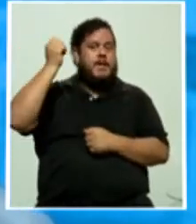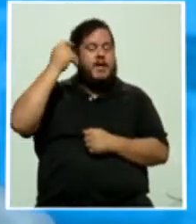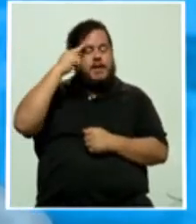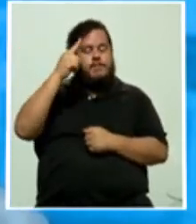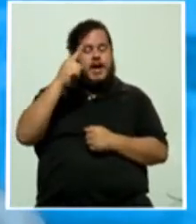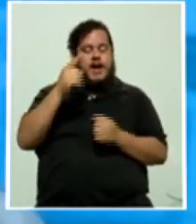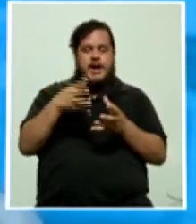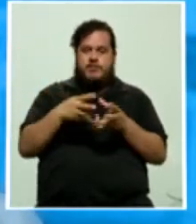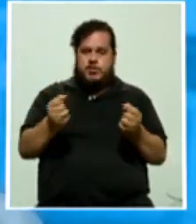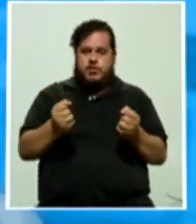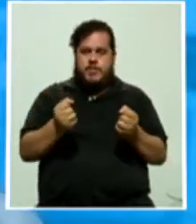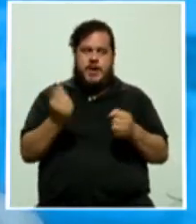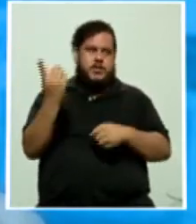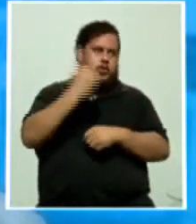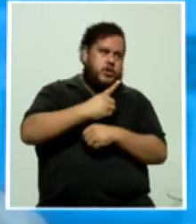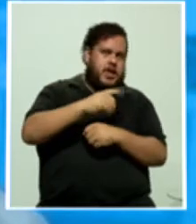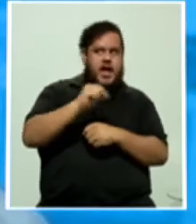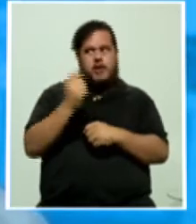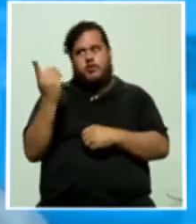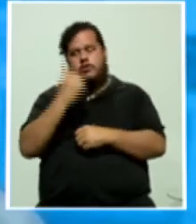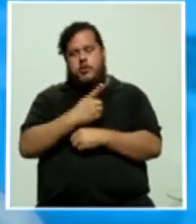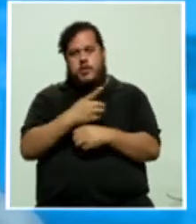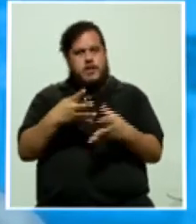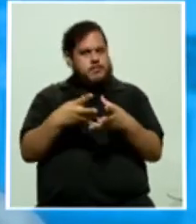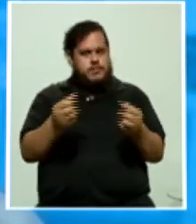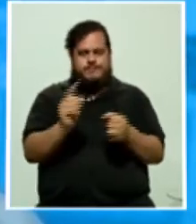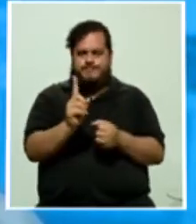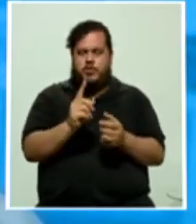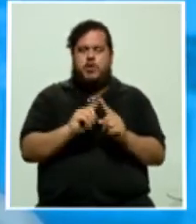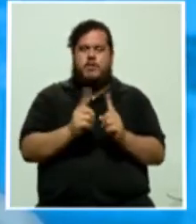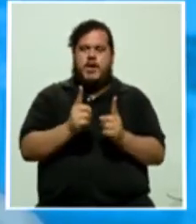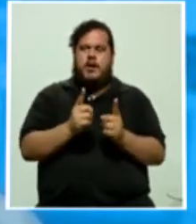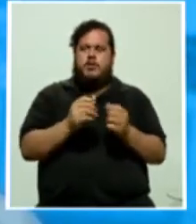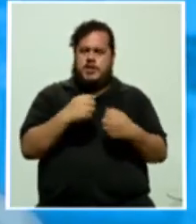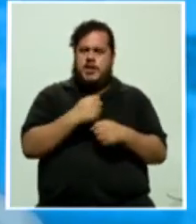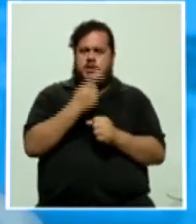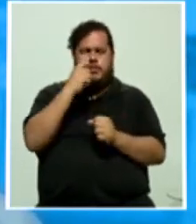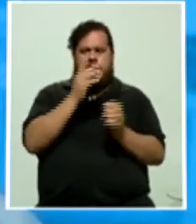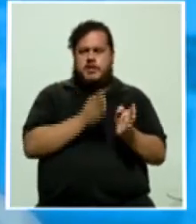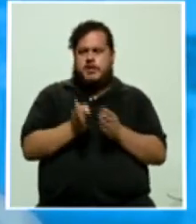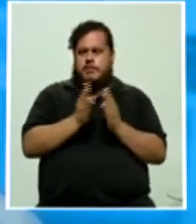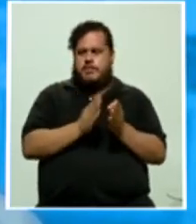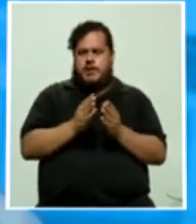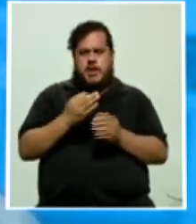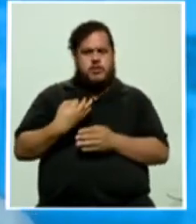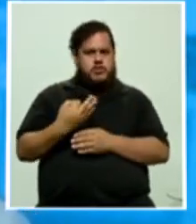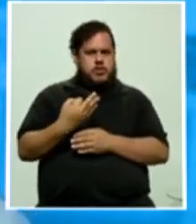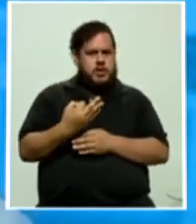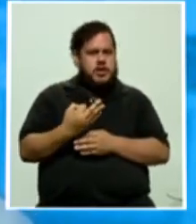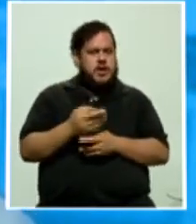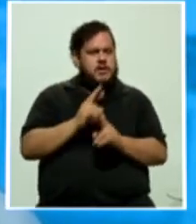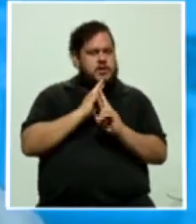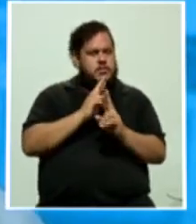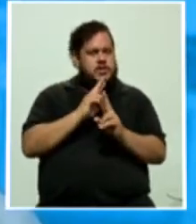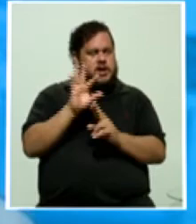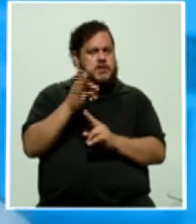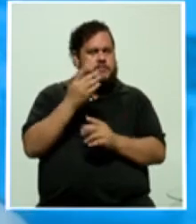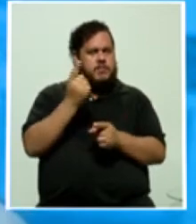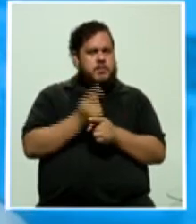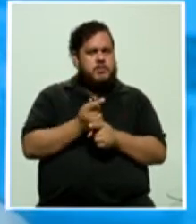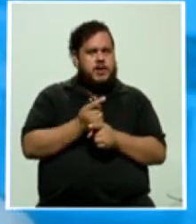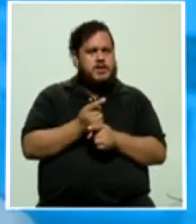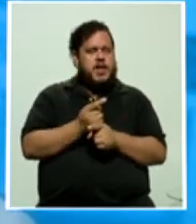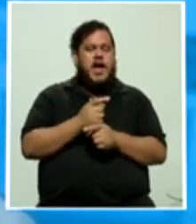otro. Estamos hablando de un sistema de salud que se creó para estar preparado, para en el día a día responder de forma efectiva y eficiente a